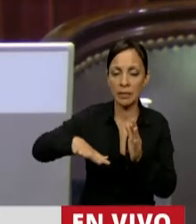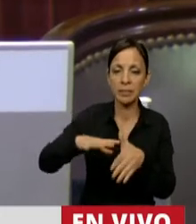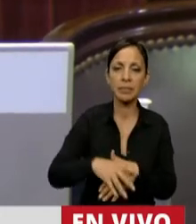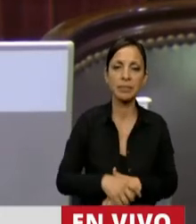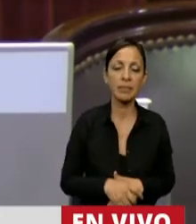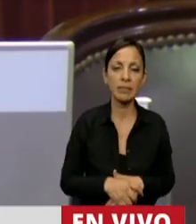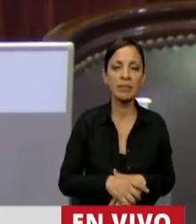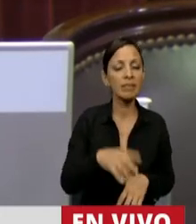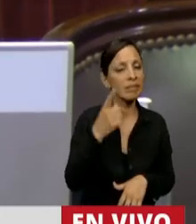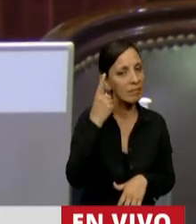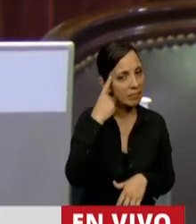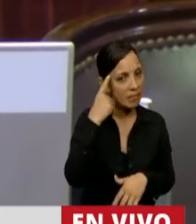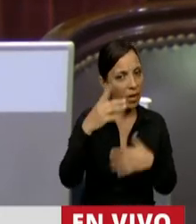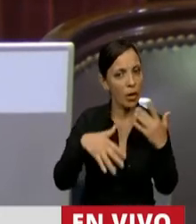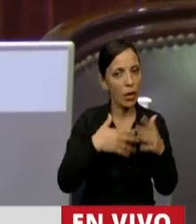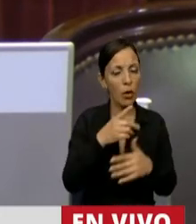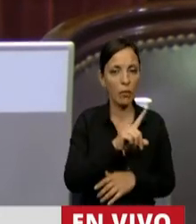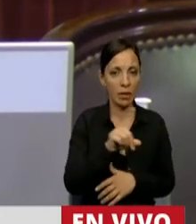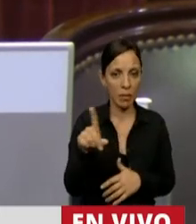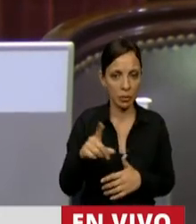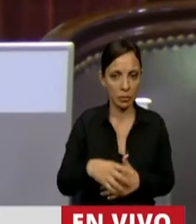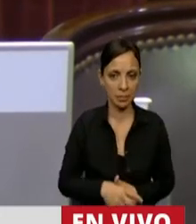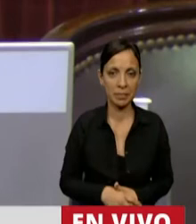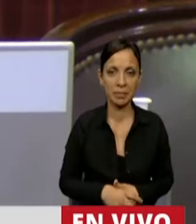No hay que confundirse, señor presidente.